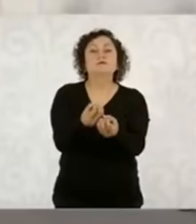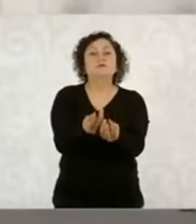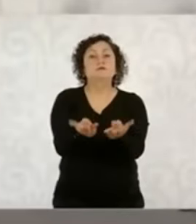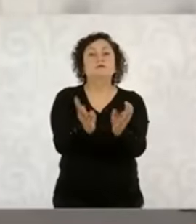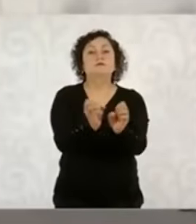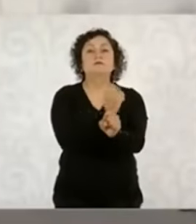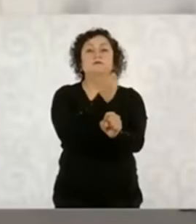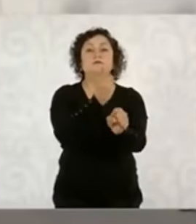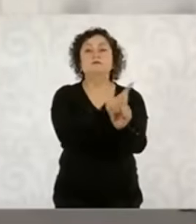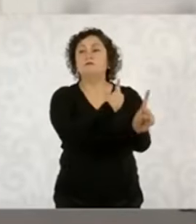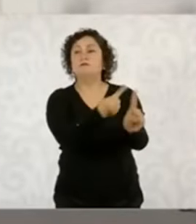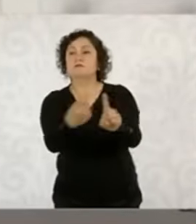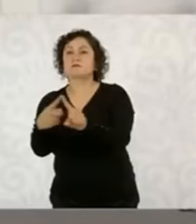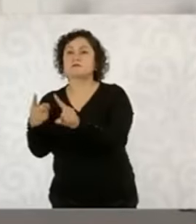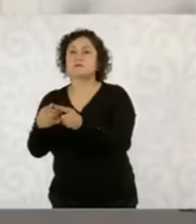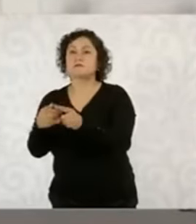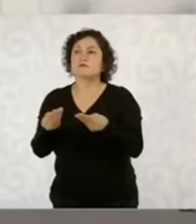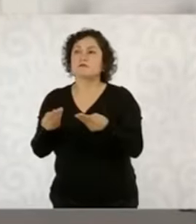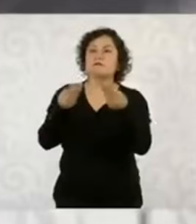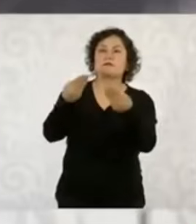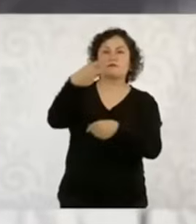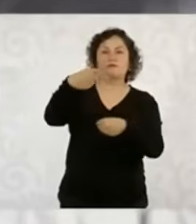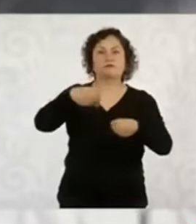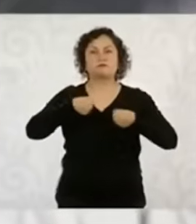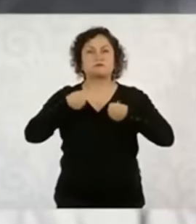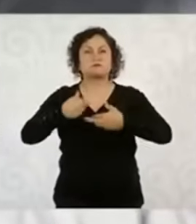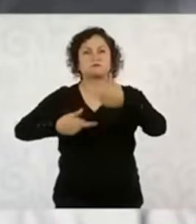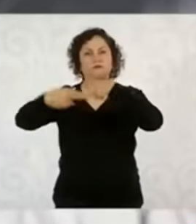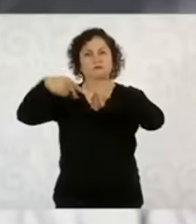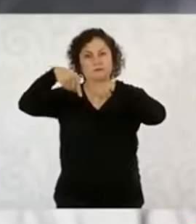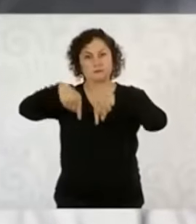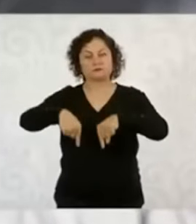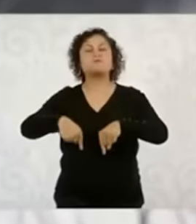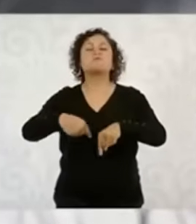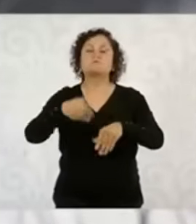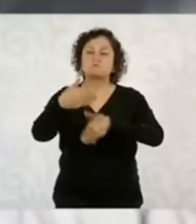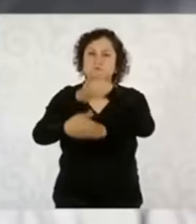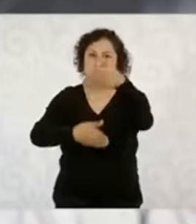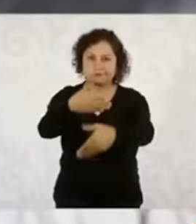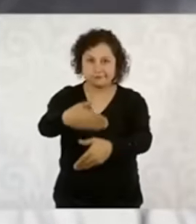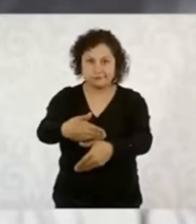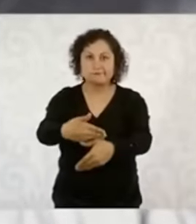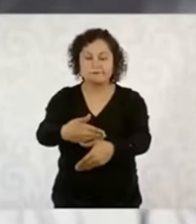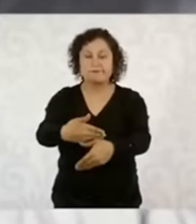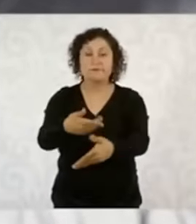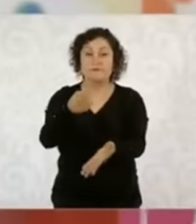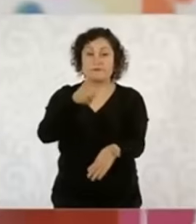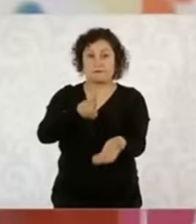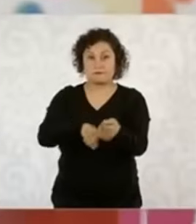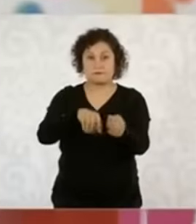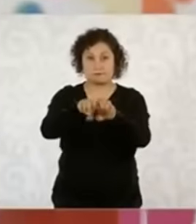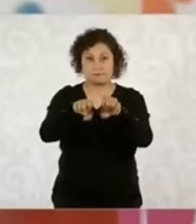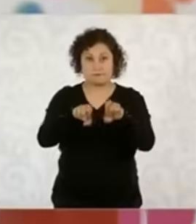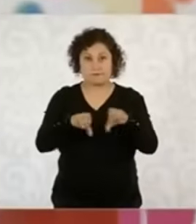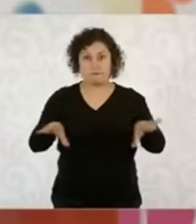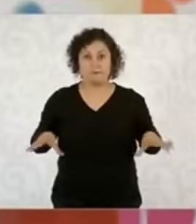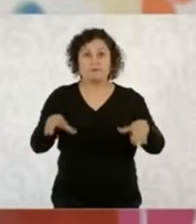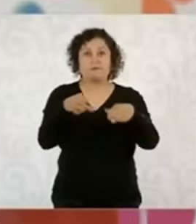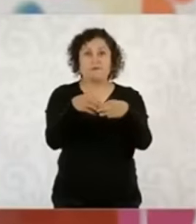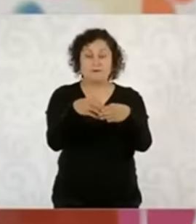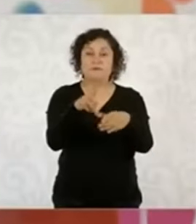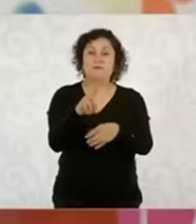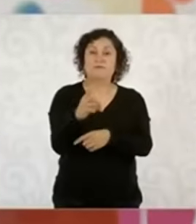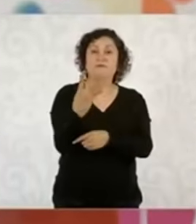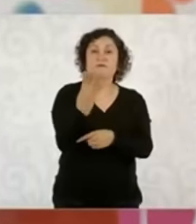retomen su vida en su país natal. Se articuló el trabajo interinstitucional de 34 dependencias